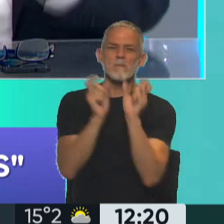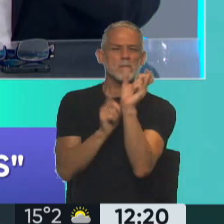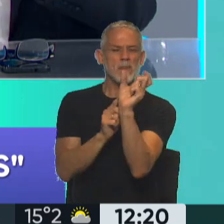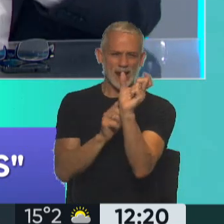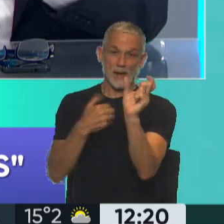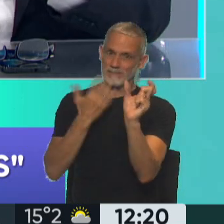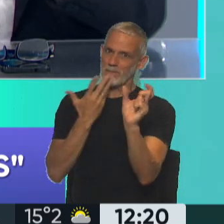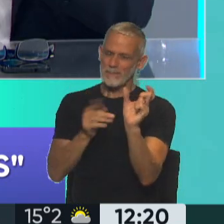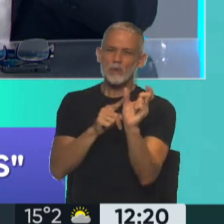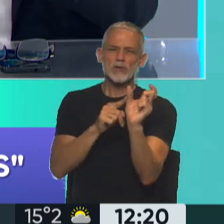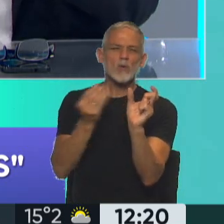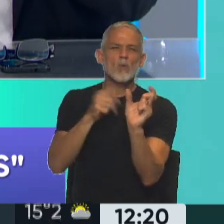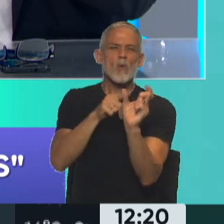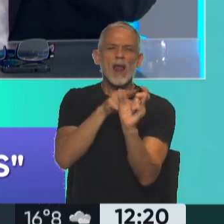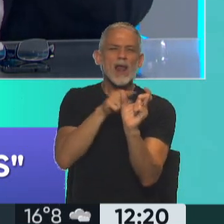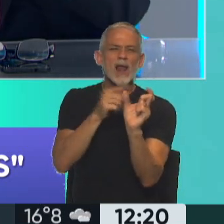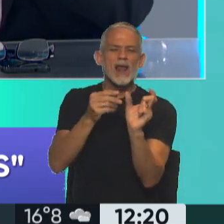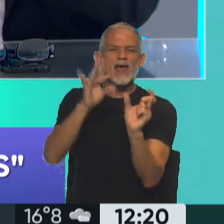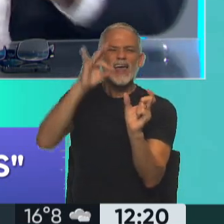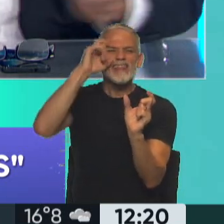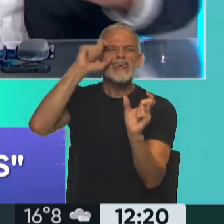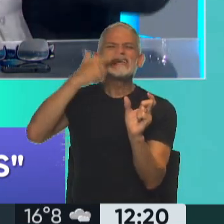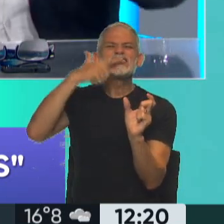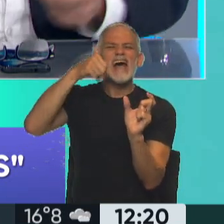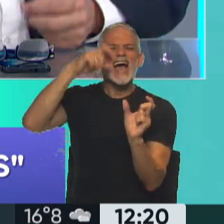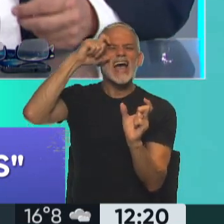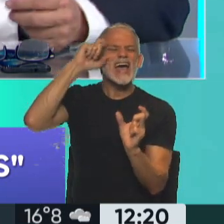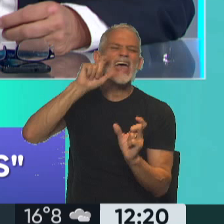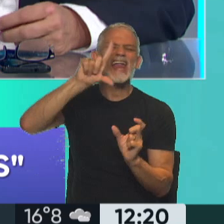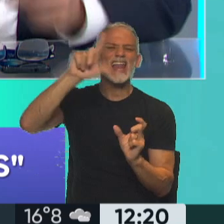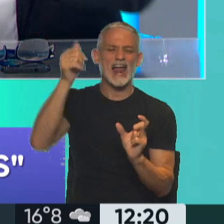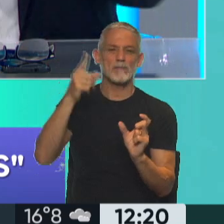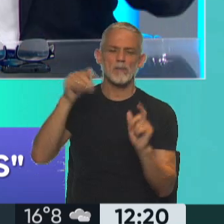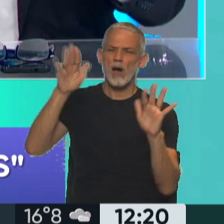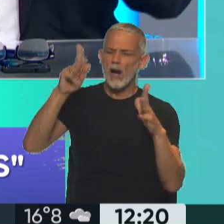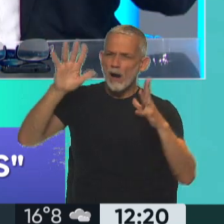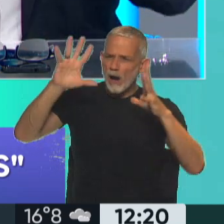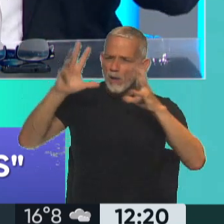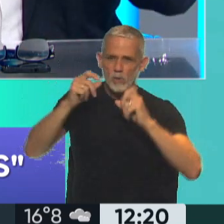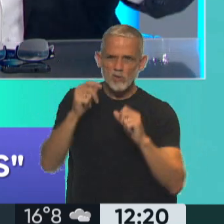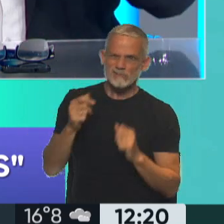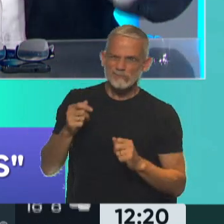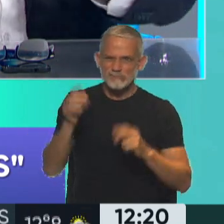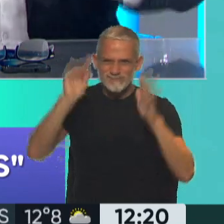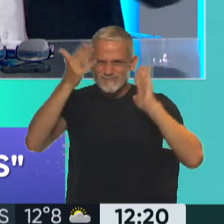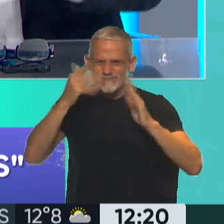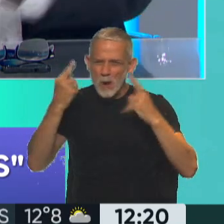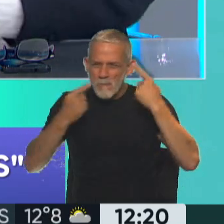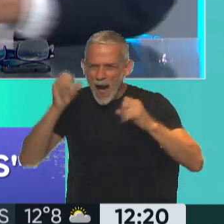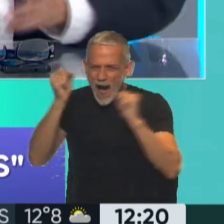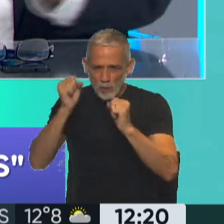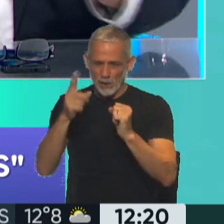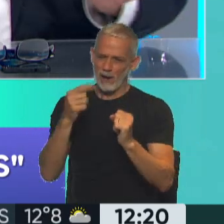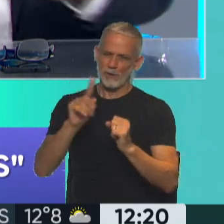que me gusta para referirlo, es que se desangela ese muñeco maldito que era Milei en campaña, que